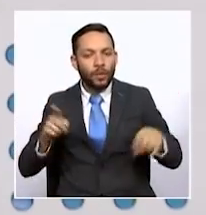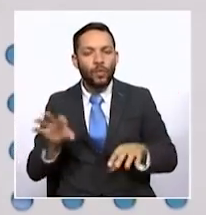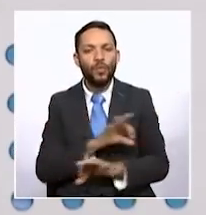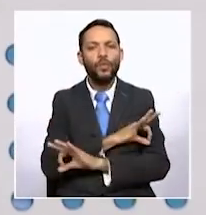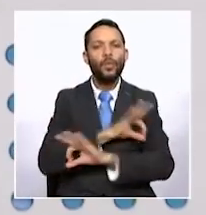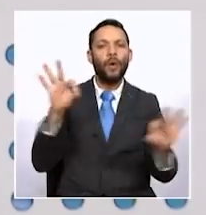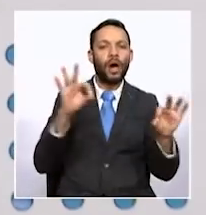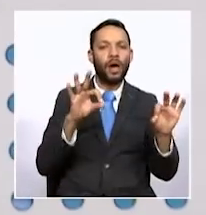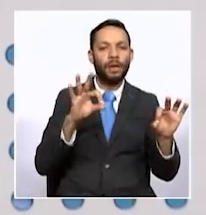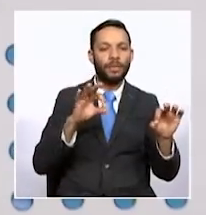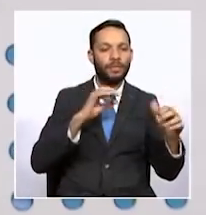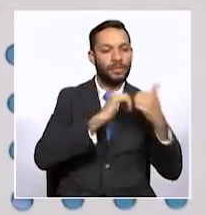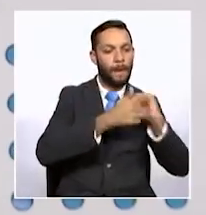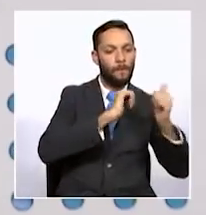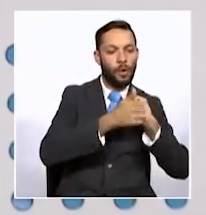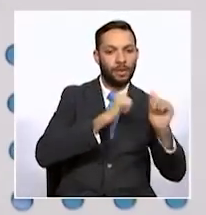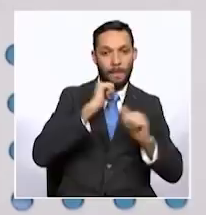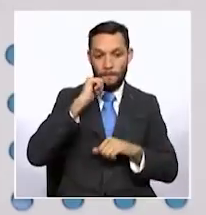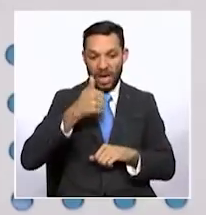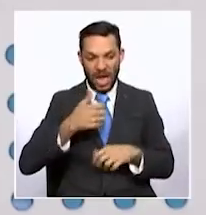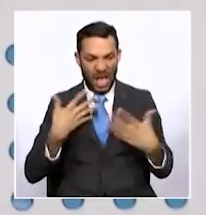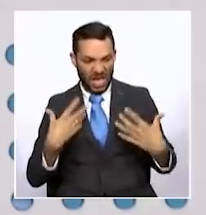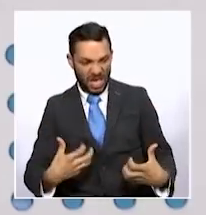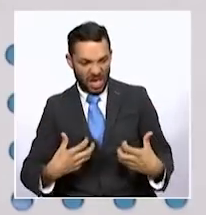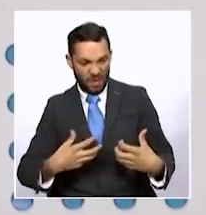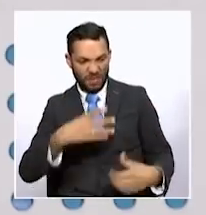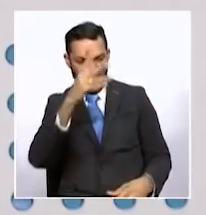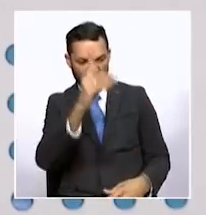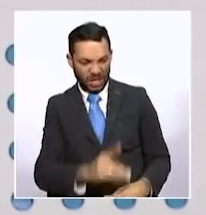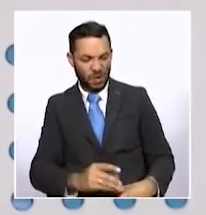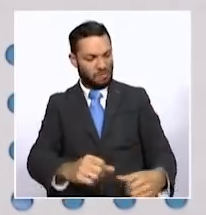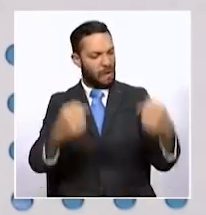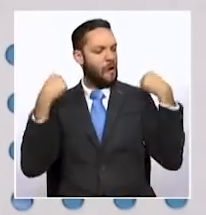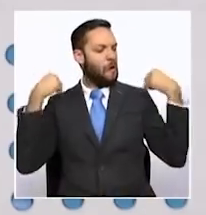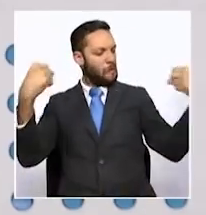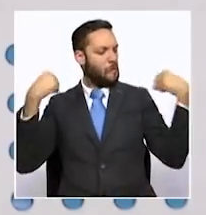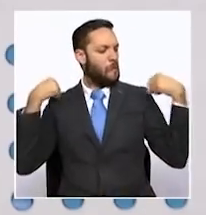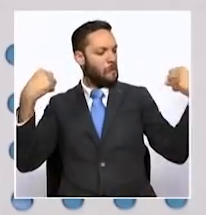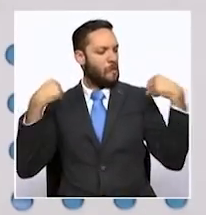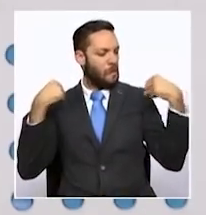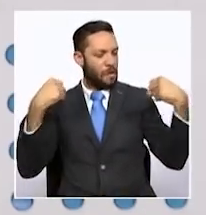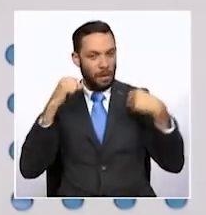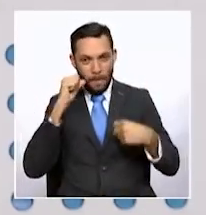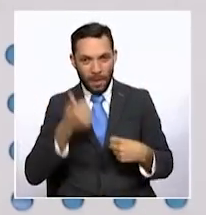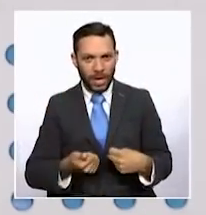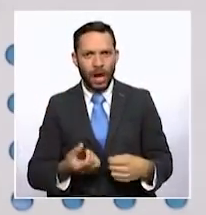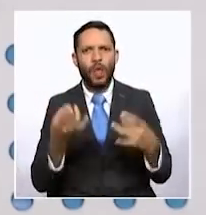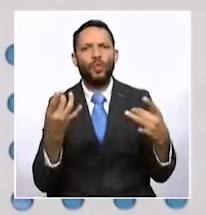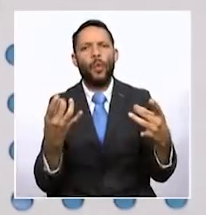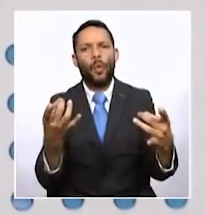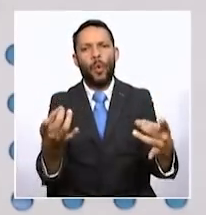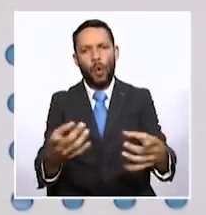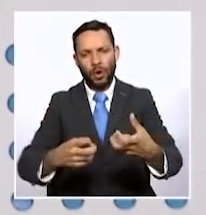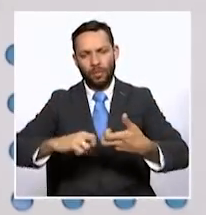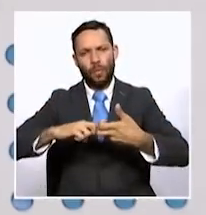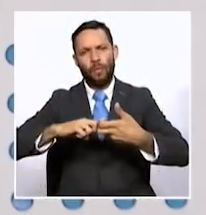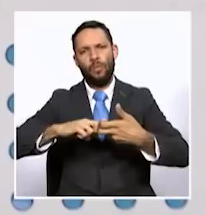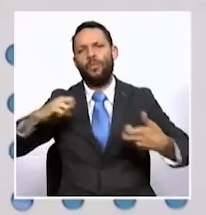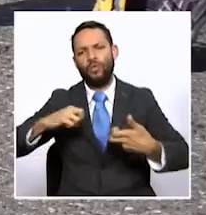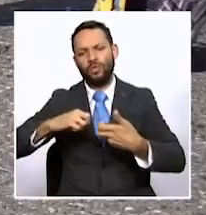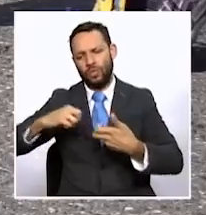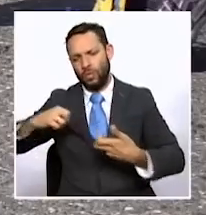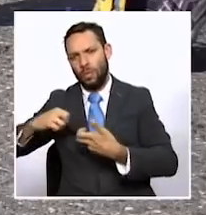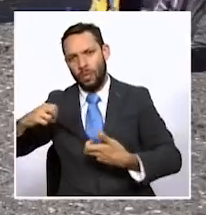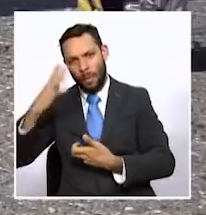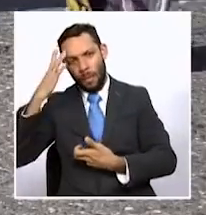y mañana quiero empezar a hacer un deporte de alto impacto. Seguramente me voy a lesionar porque no tengo una buena masa muscular que me genere un soporte adecuado